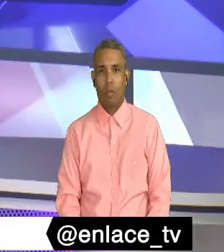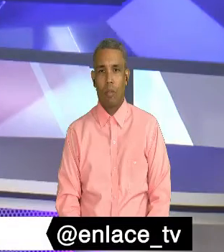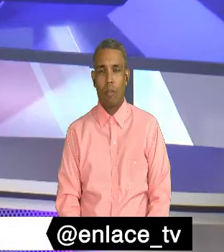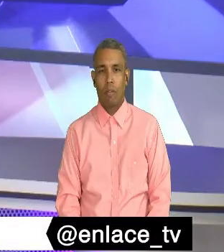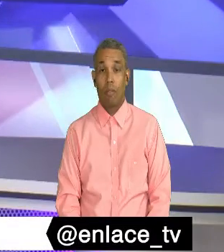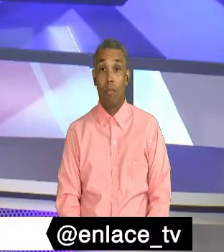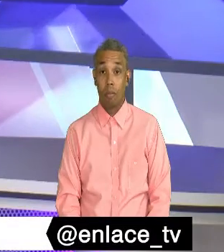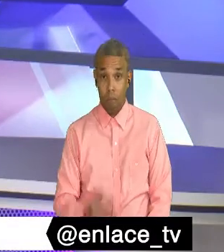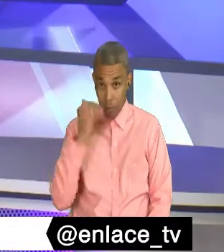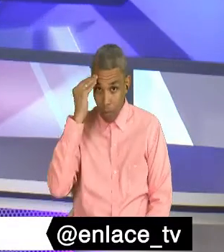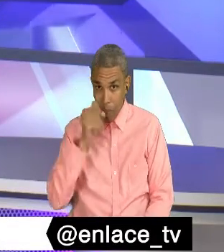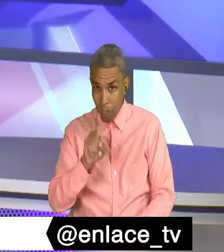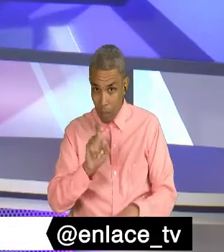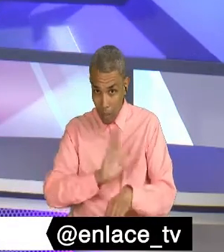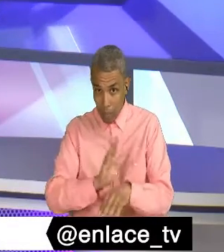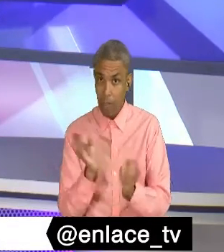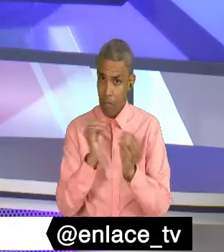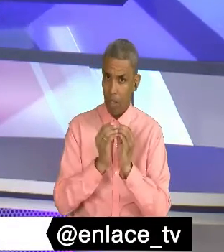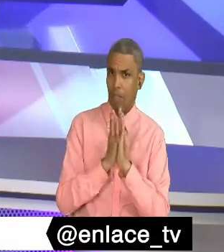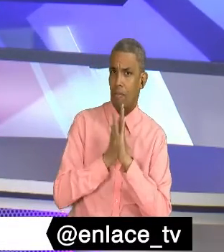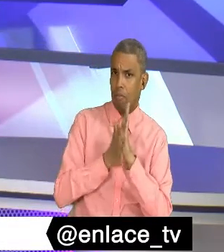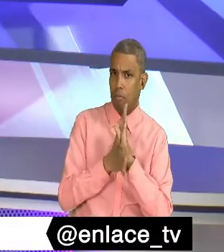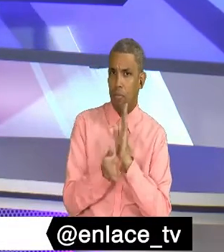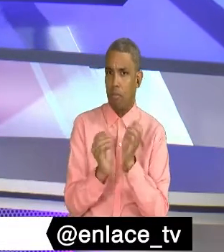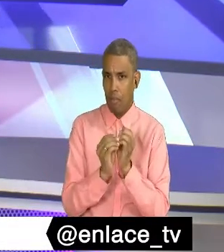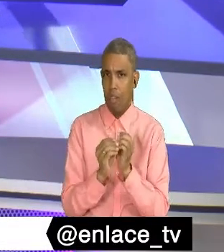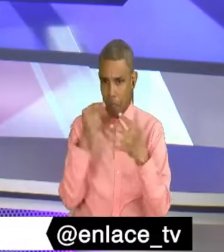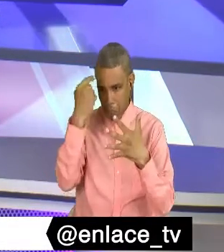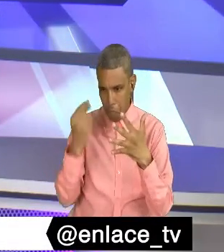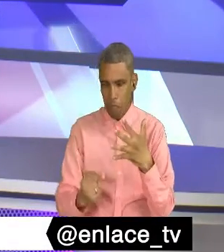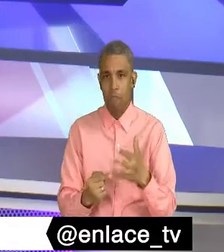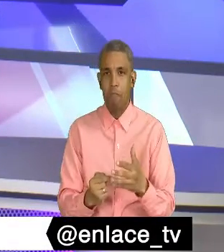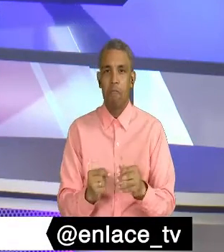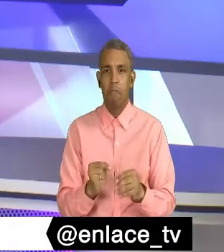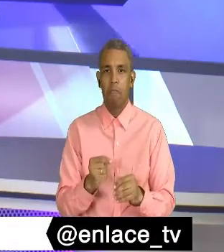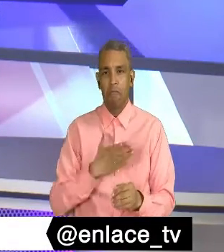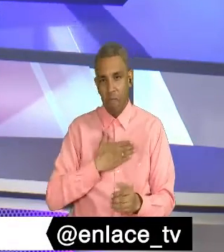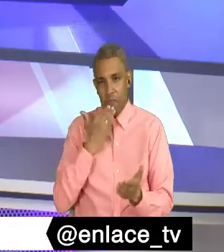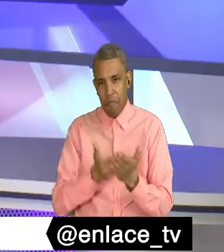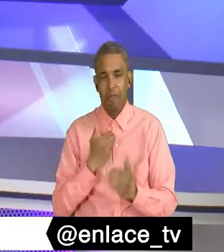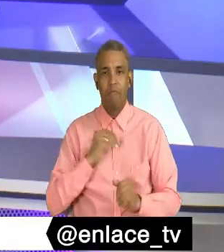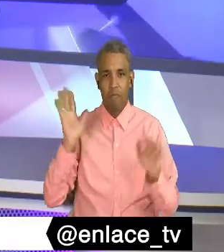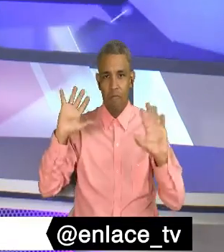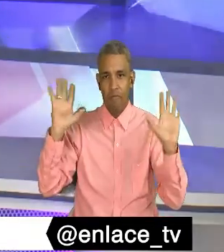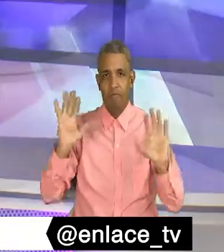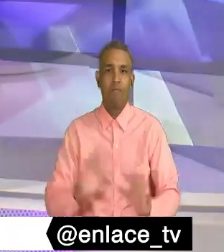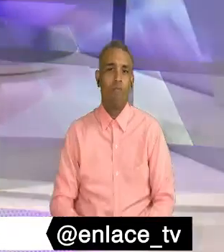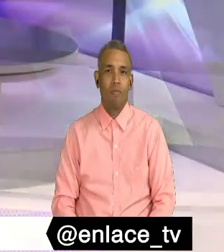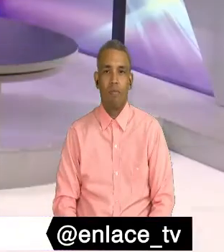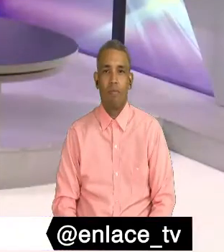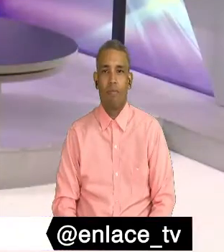nuestra próxima cita, 6 en punto de la tarde, con más de lo que usted quiere ver en Enlace Noticias. Feliz tarde para todos.